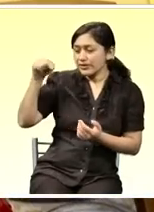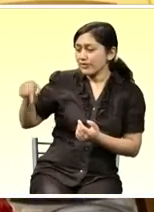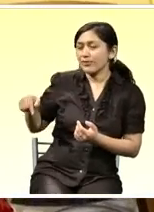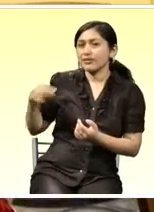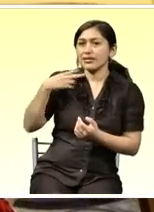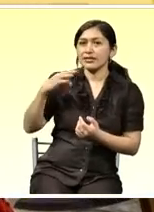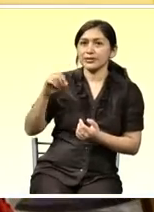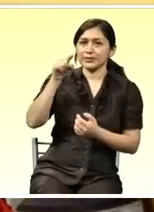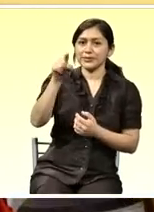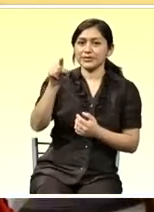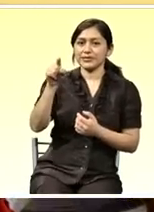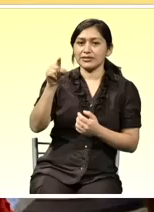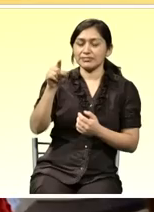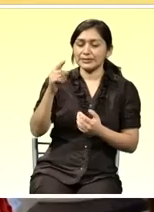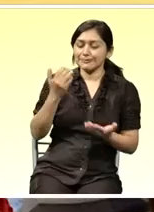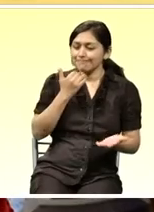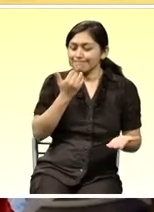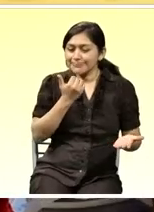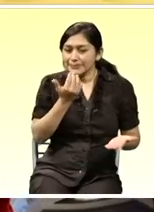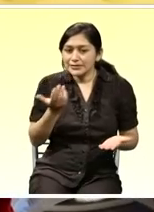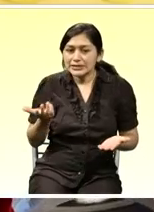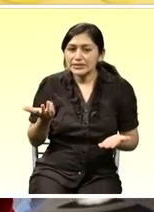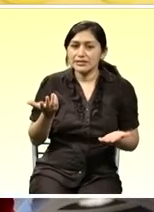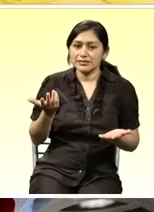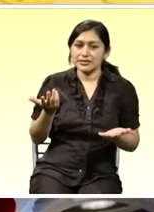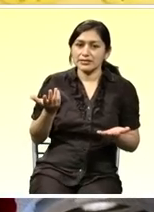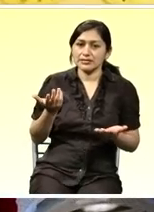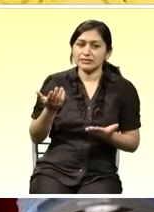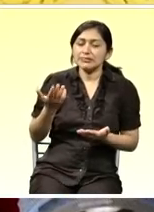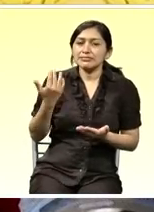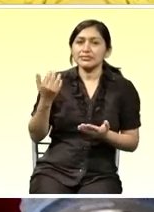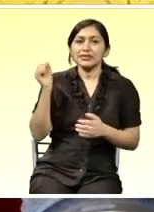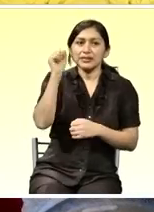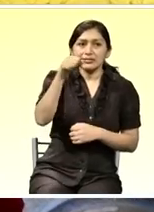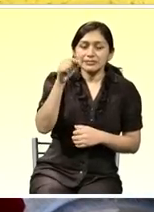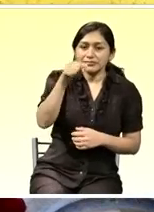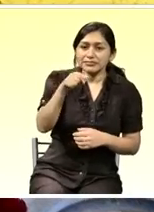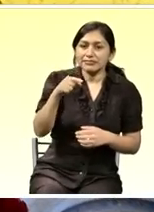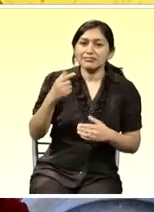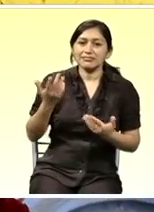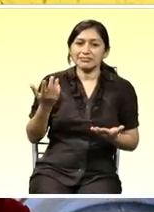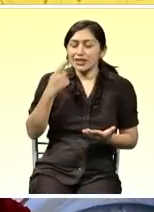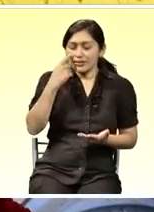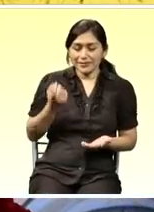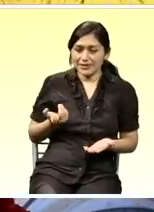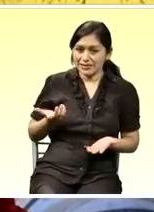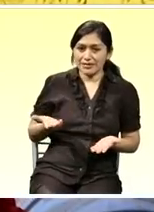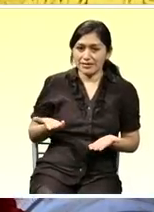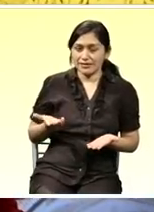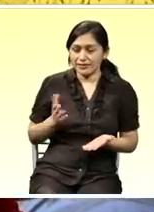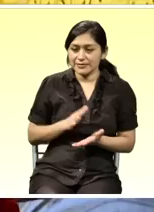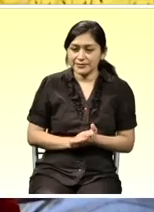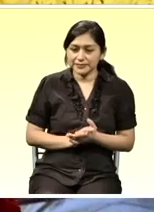hijo ingrato que no ha sabido lo que ha hecho al haber despreciado a su Dios y redentor.